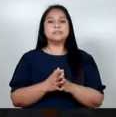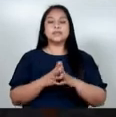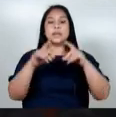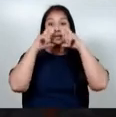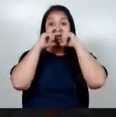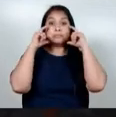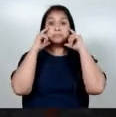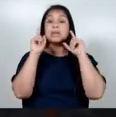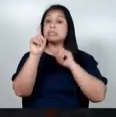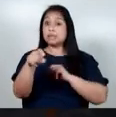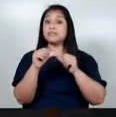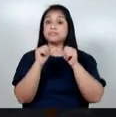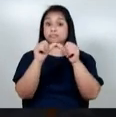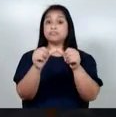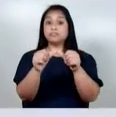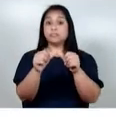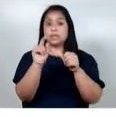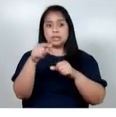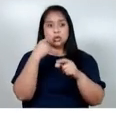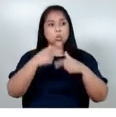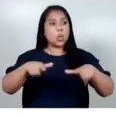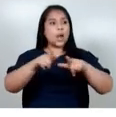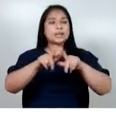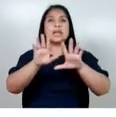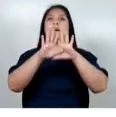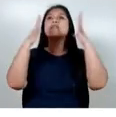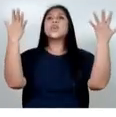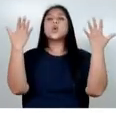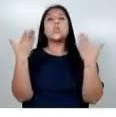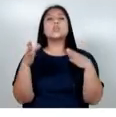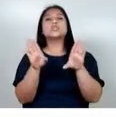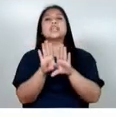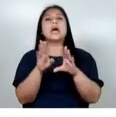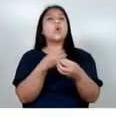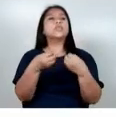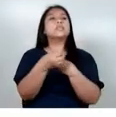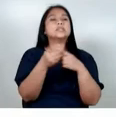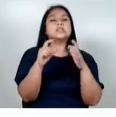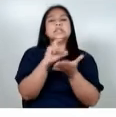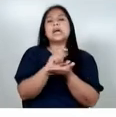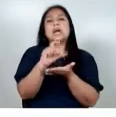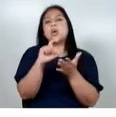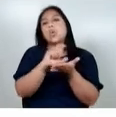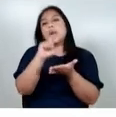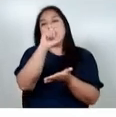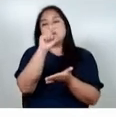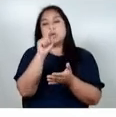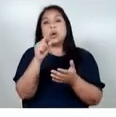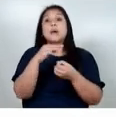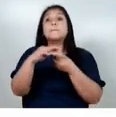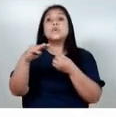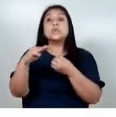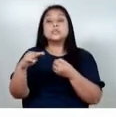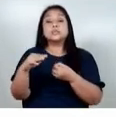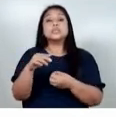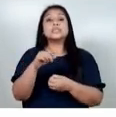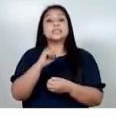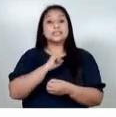mascarilla deberá seguirse utilizando en espacios abiertos y cerrados en los municipios que se encuentren en alerta